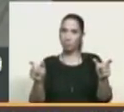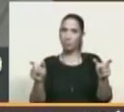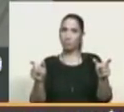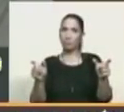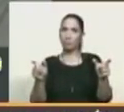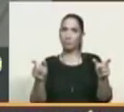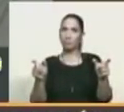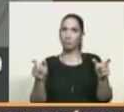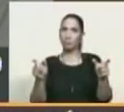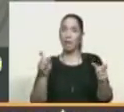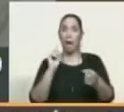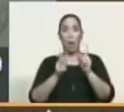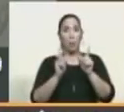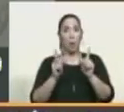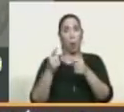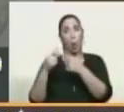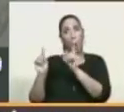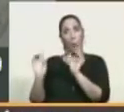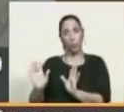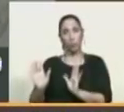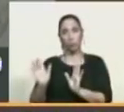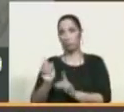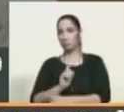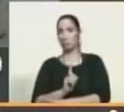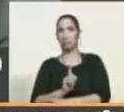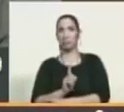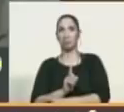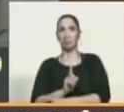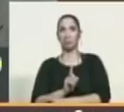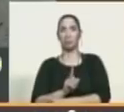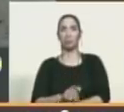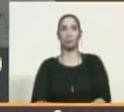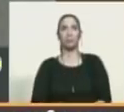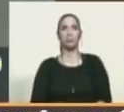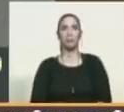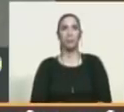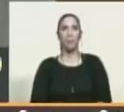ya para otros no. Lo que dice Jesús, hermano Jesús Faría,